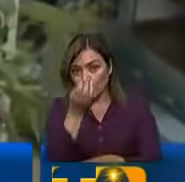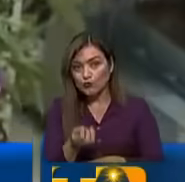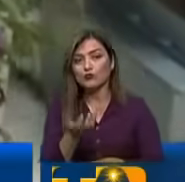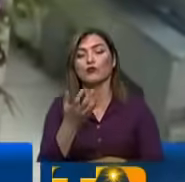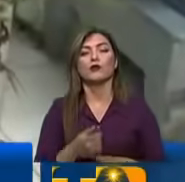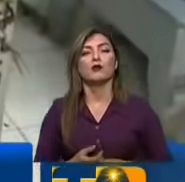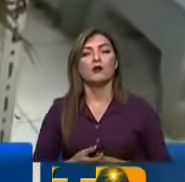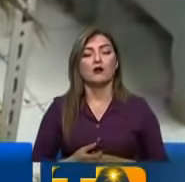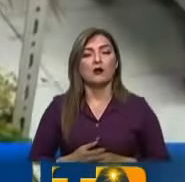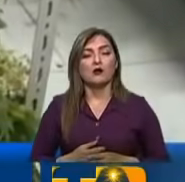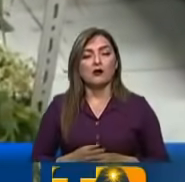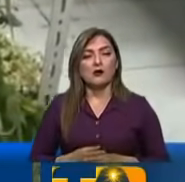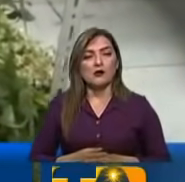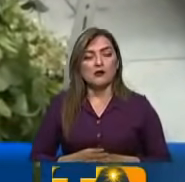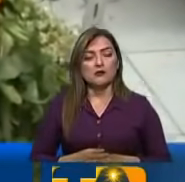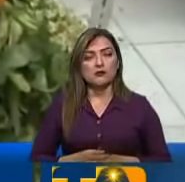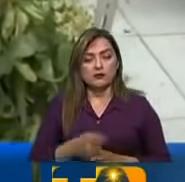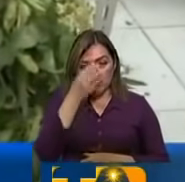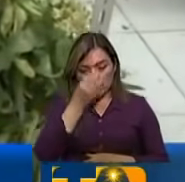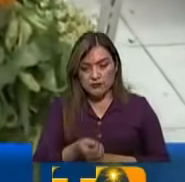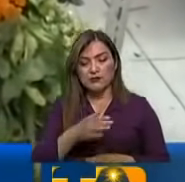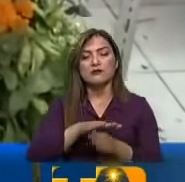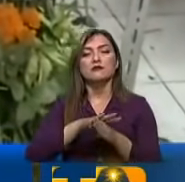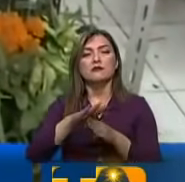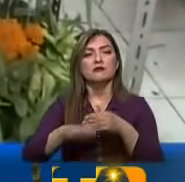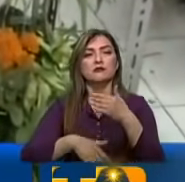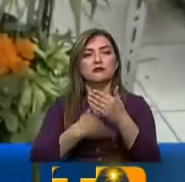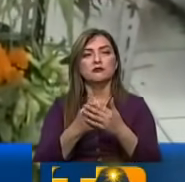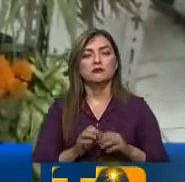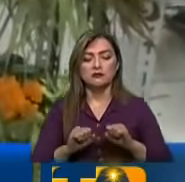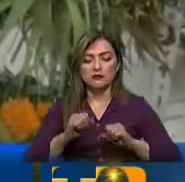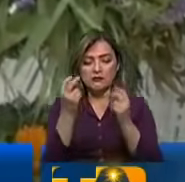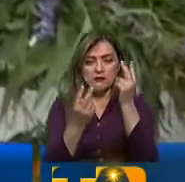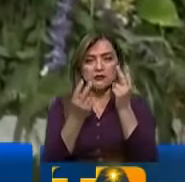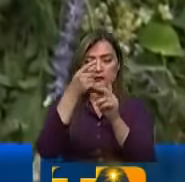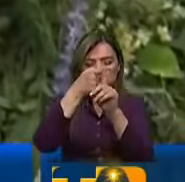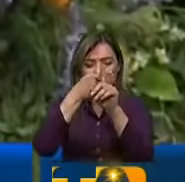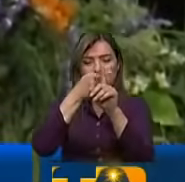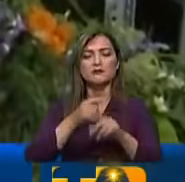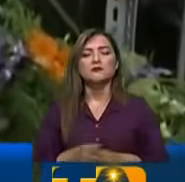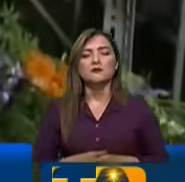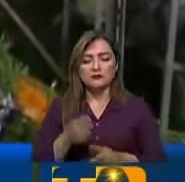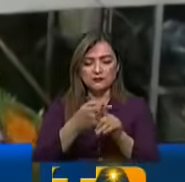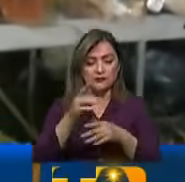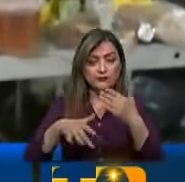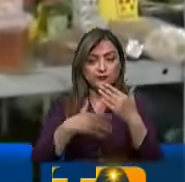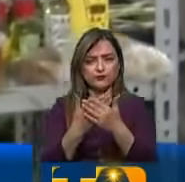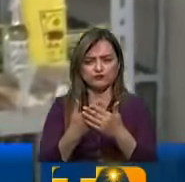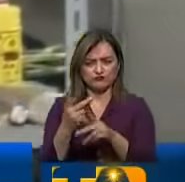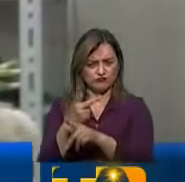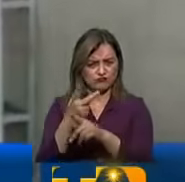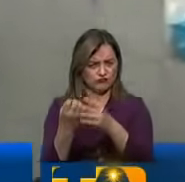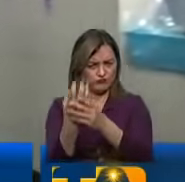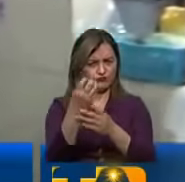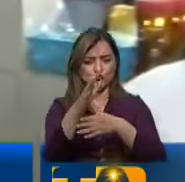días. Muy buenos días. Sí, hacerles la invitación a todos para que visiten los mercados. En los mercados, todos los mercados están abastecidos